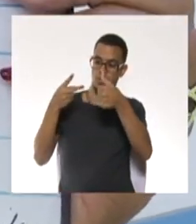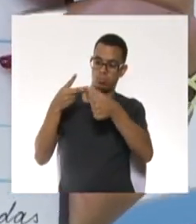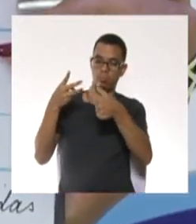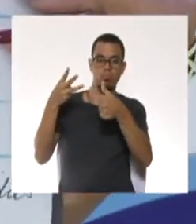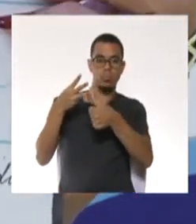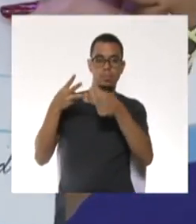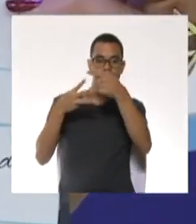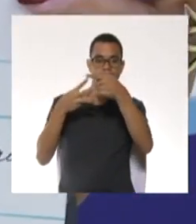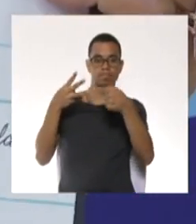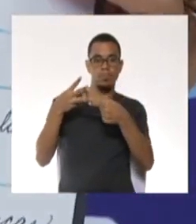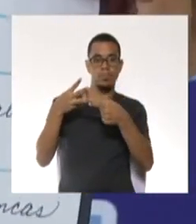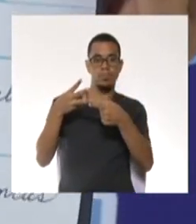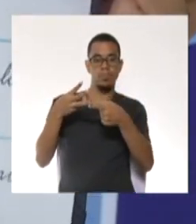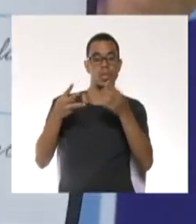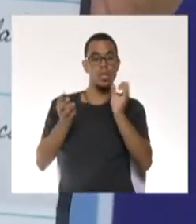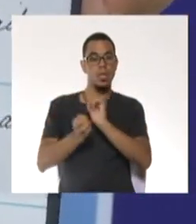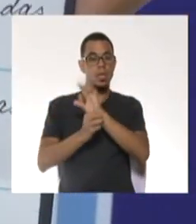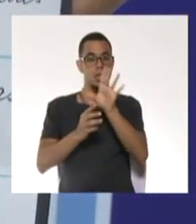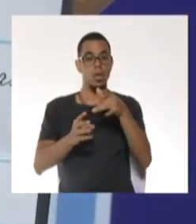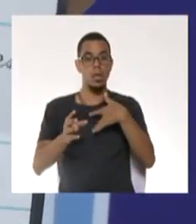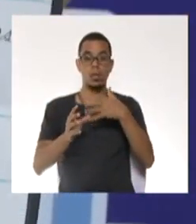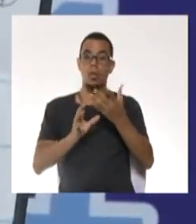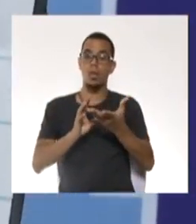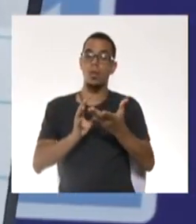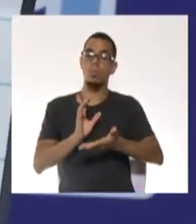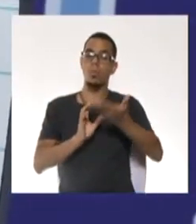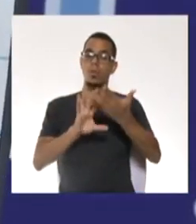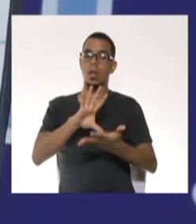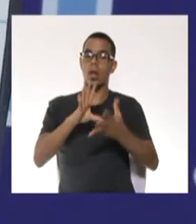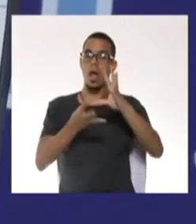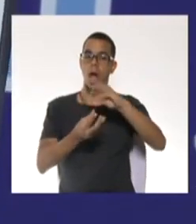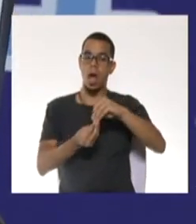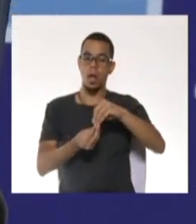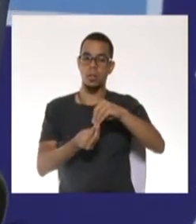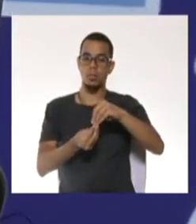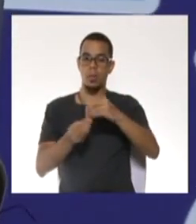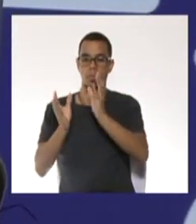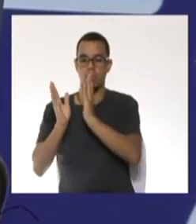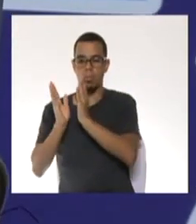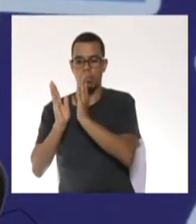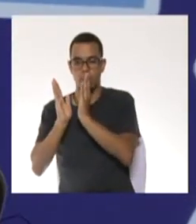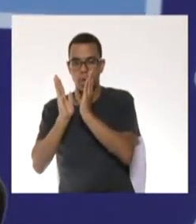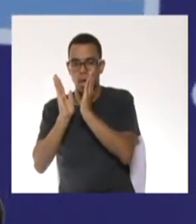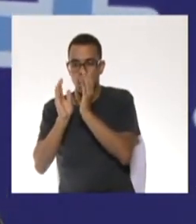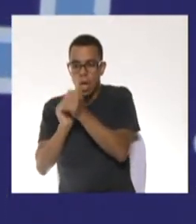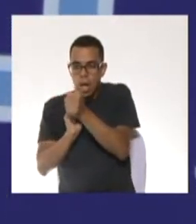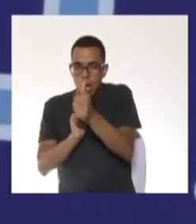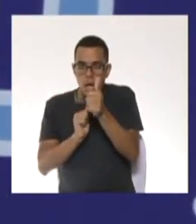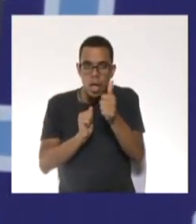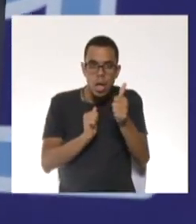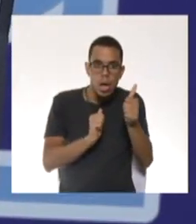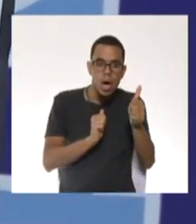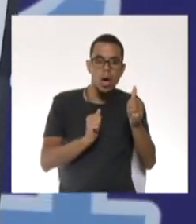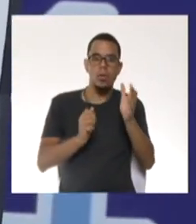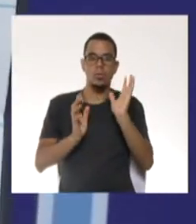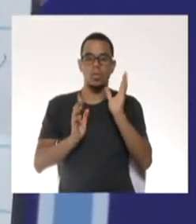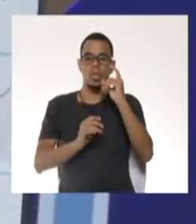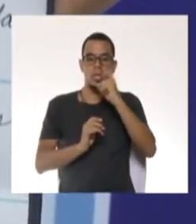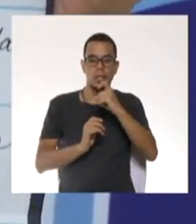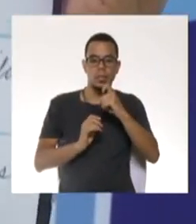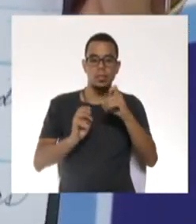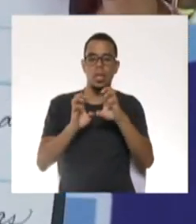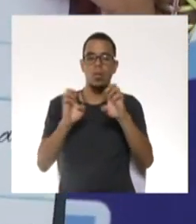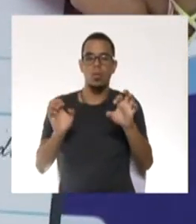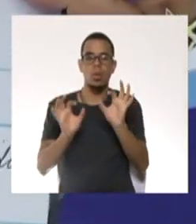supuesto, debemos tomar en cuenta las adaptaciones recomendadas para cada uno de los casos según la condición que estos presenten. En